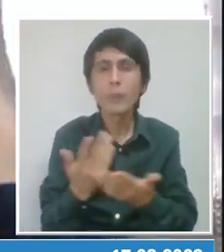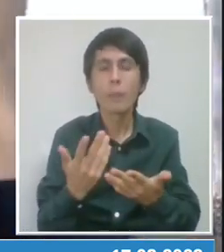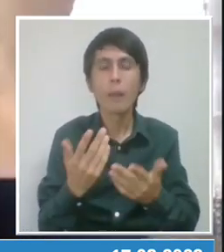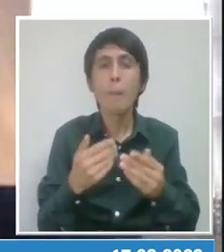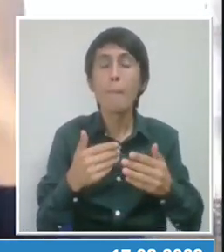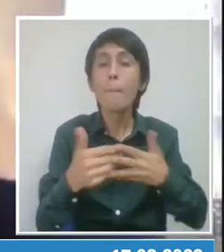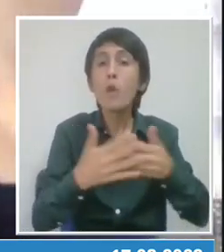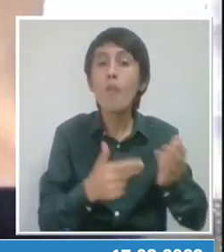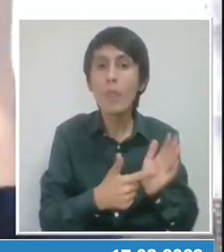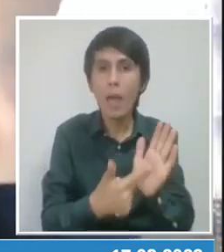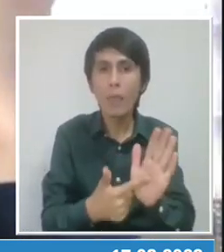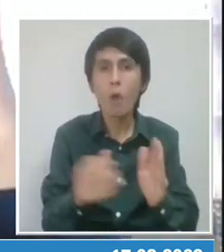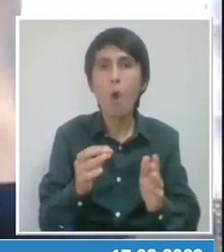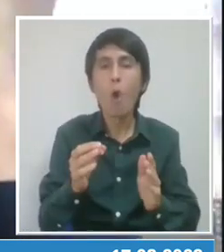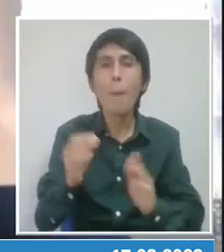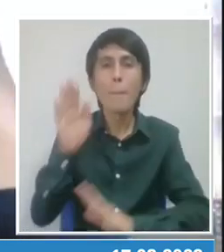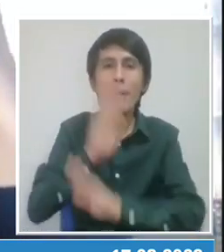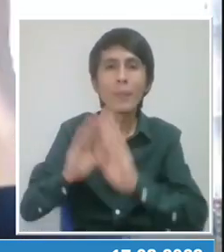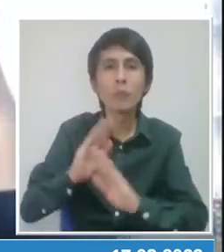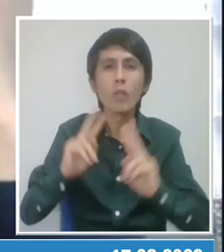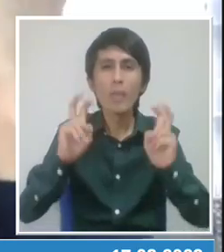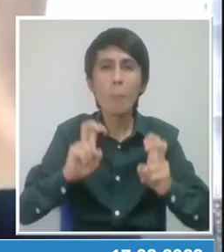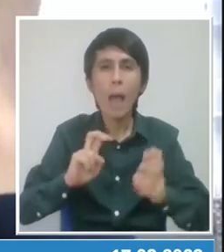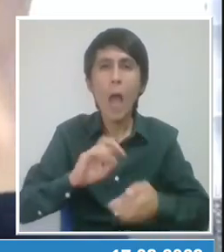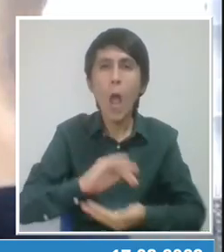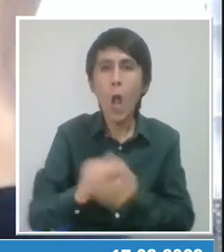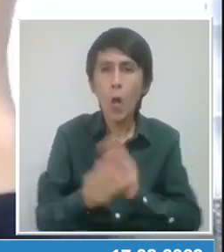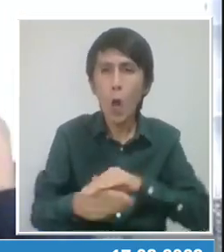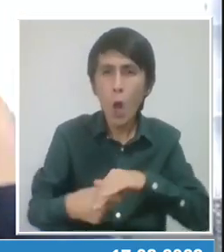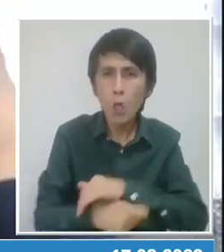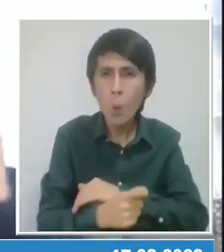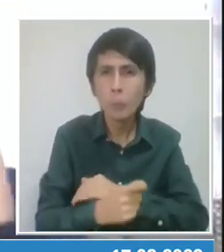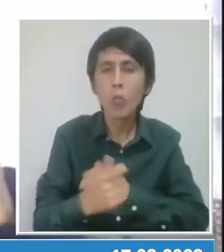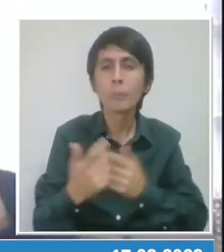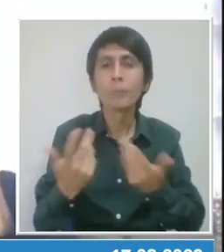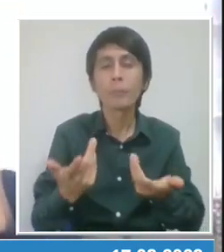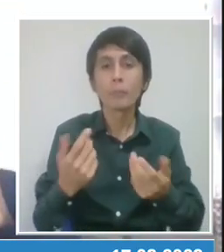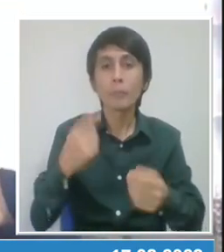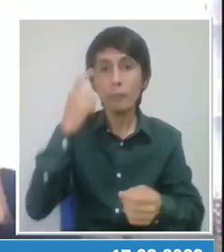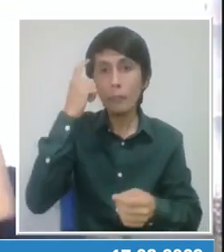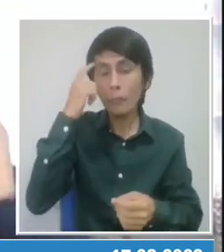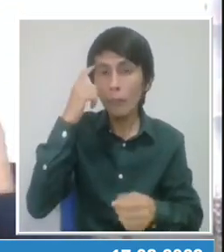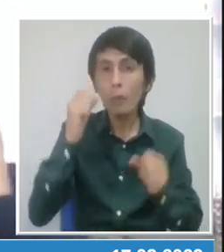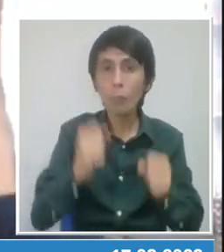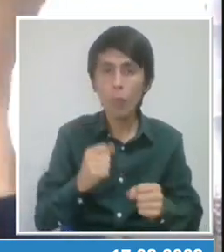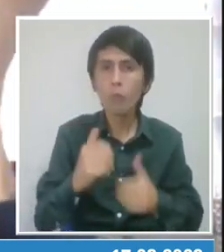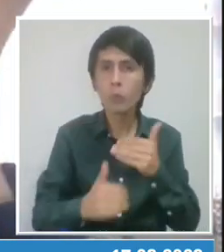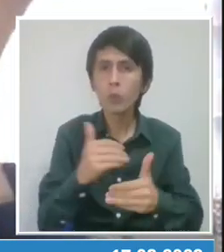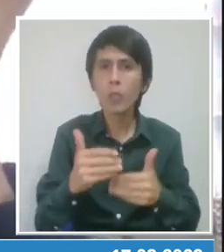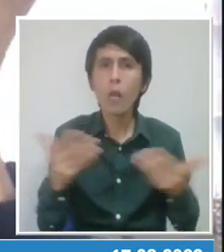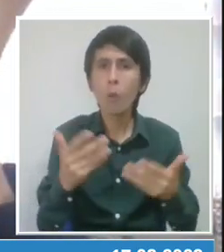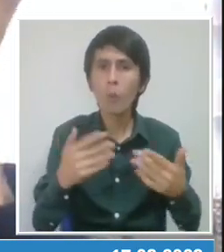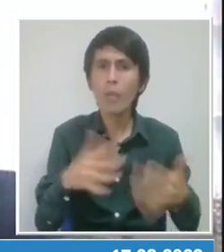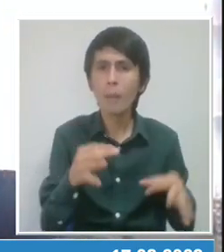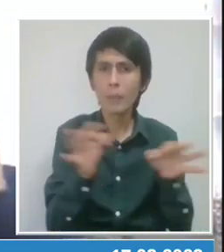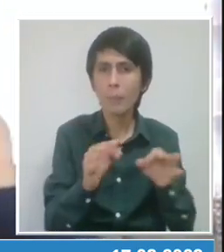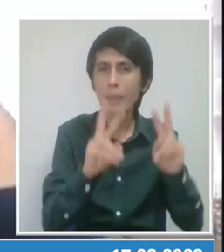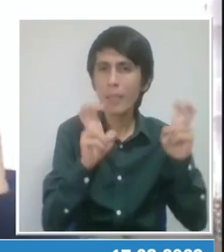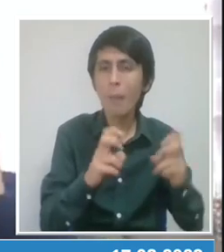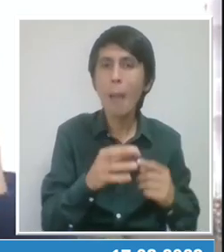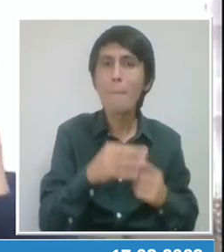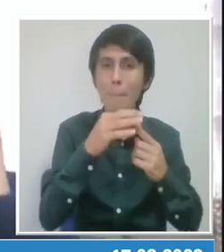me parece que ese podría funcionar con la caracterización que hemos hecho de los principios, pero